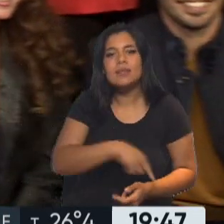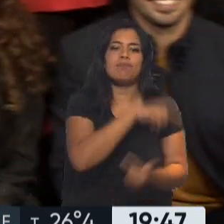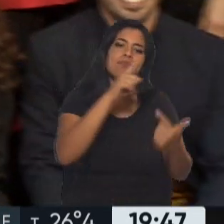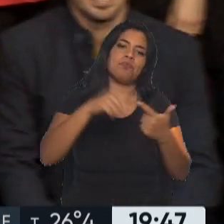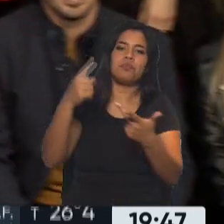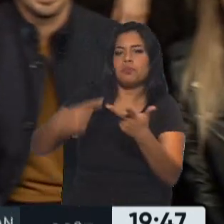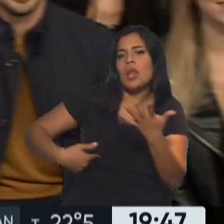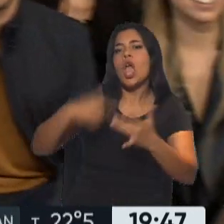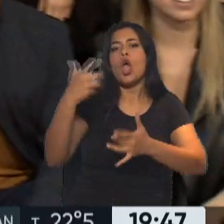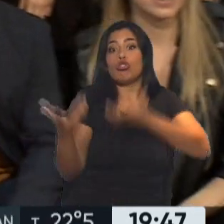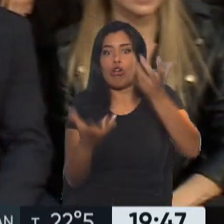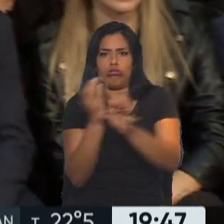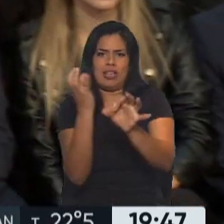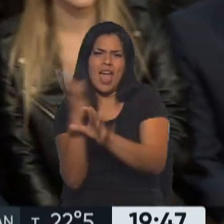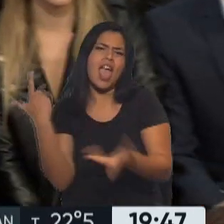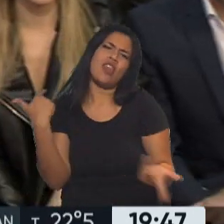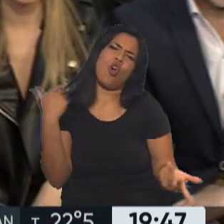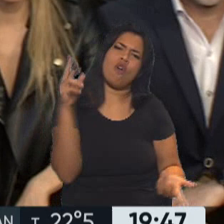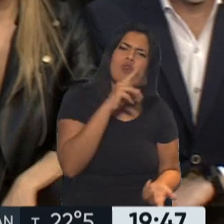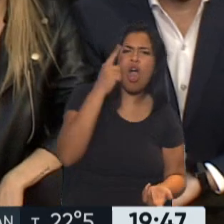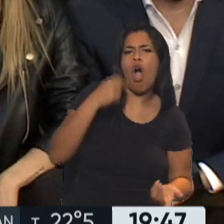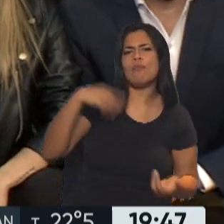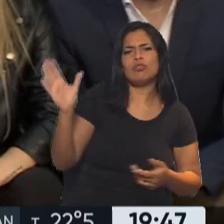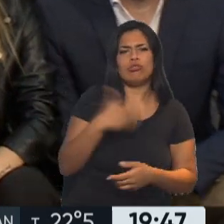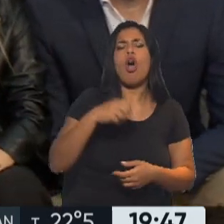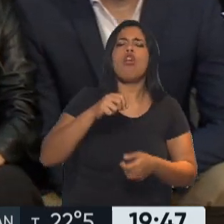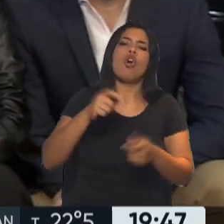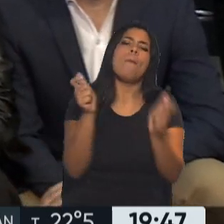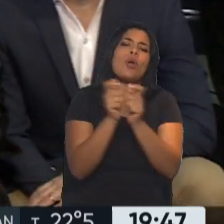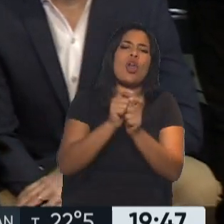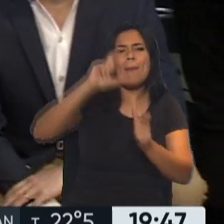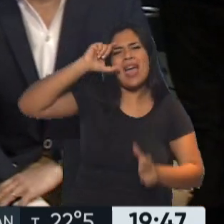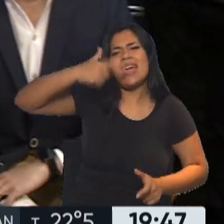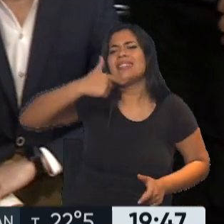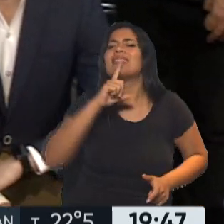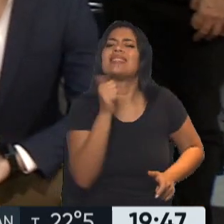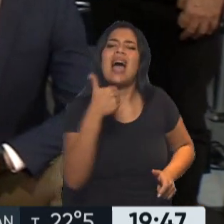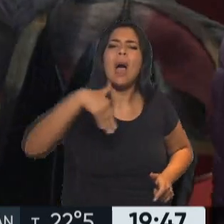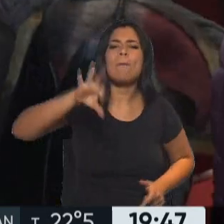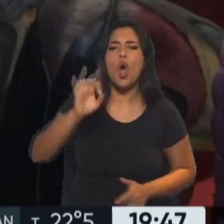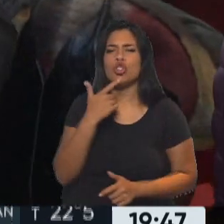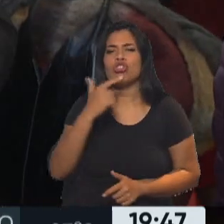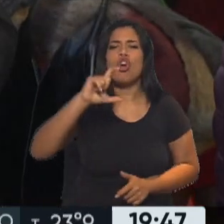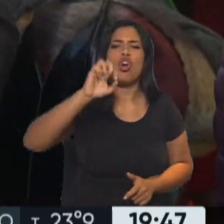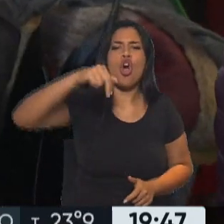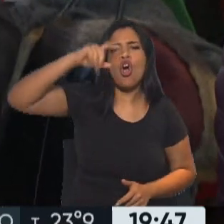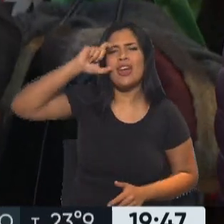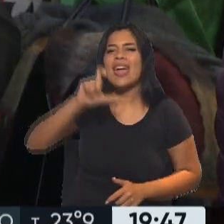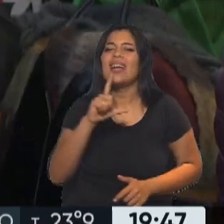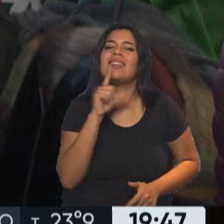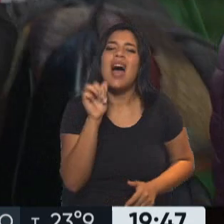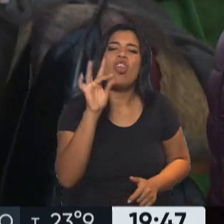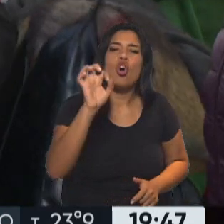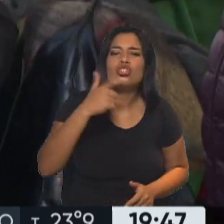cocineros y cocineras, recorriendo el país con Todos Estamos Conectados, con los jóvenes que tienen su voz en altavoz, con los premios que hemos